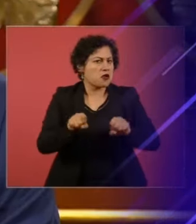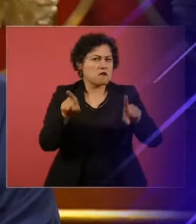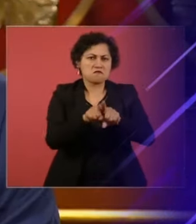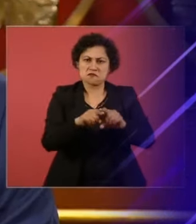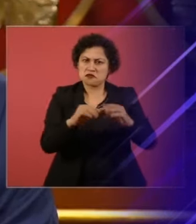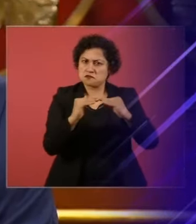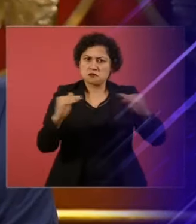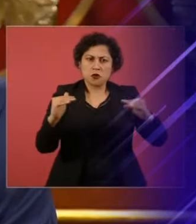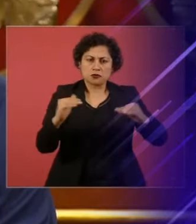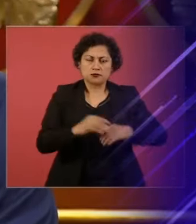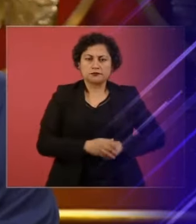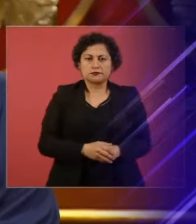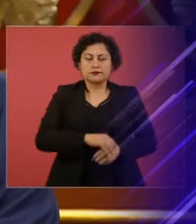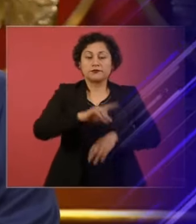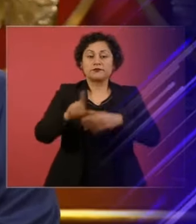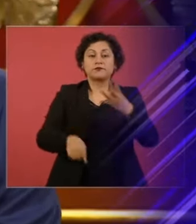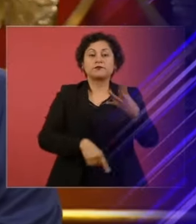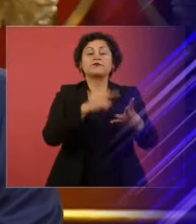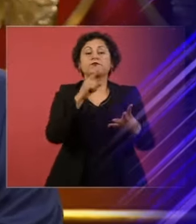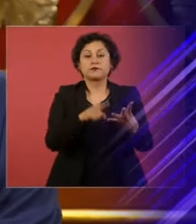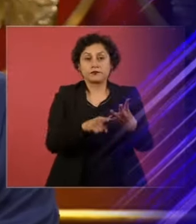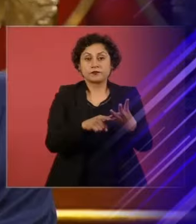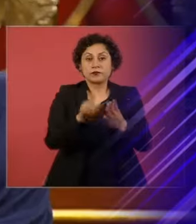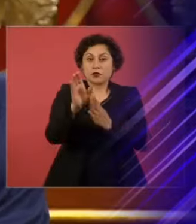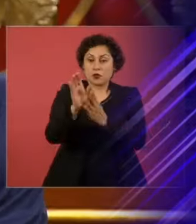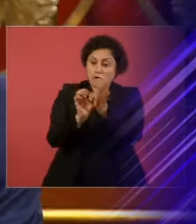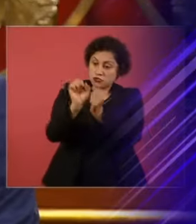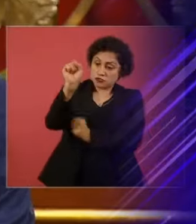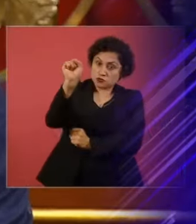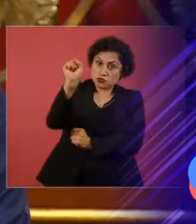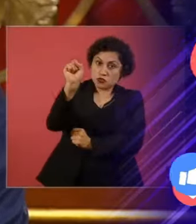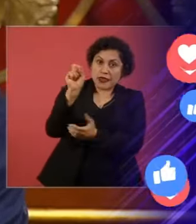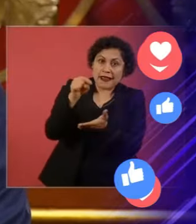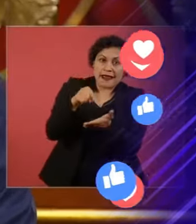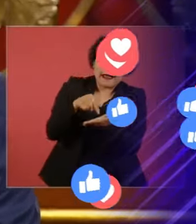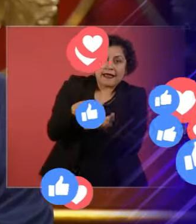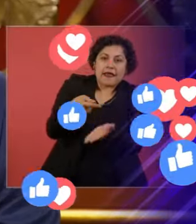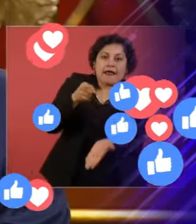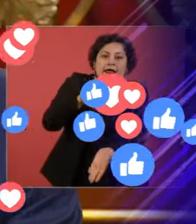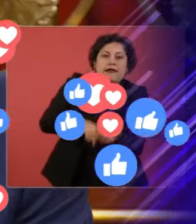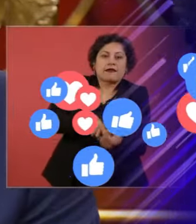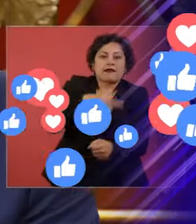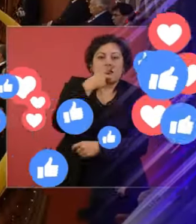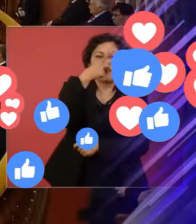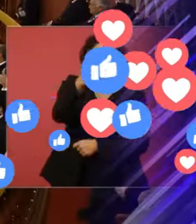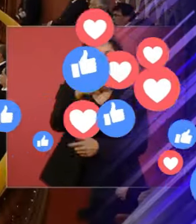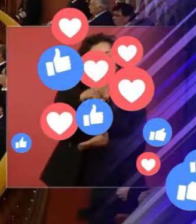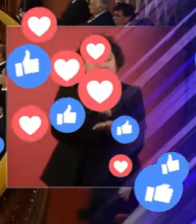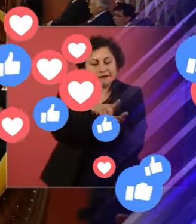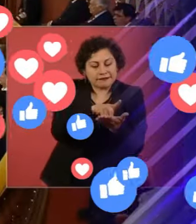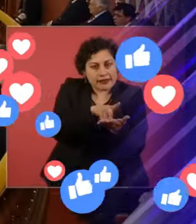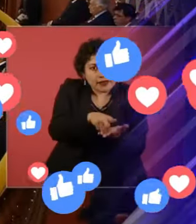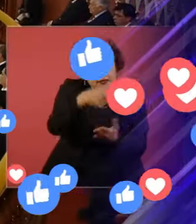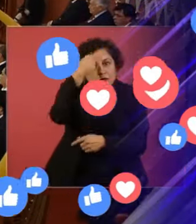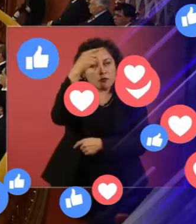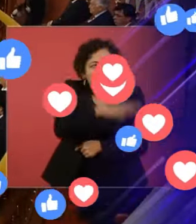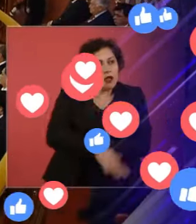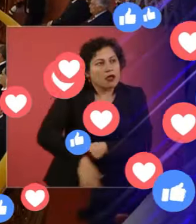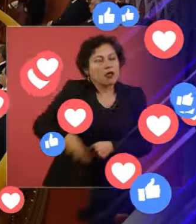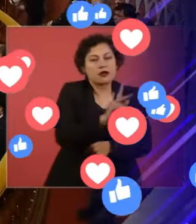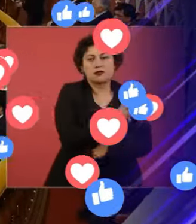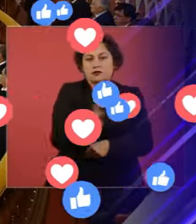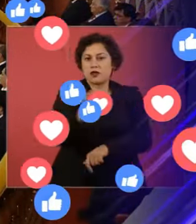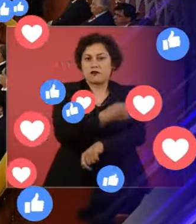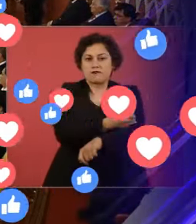convertir en derecho constitucional el que estudiantes de familias pobres puedan obtener becas